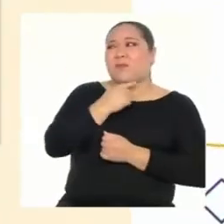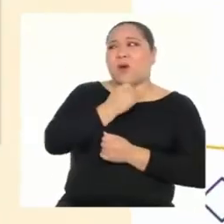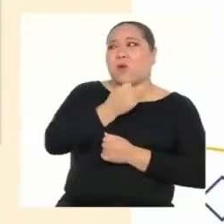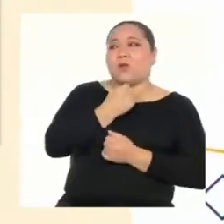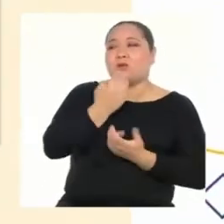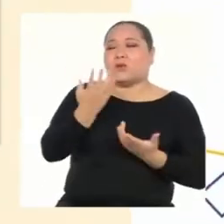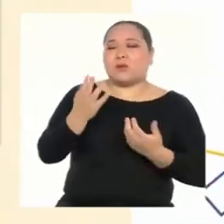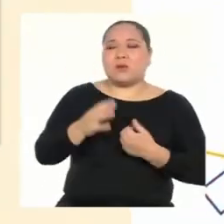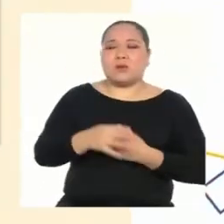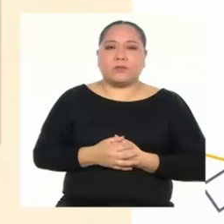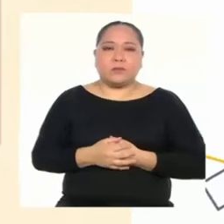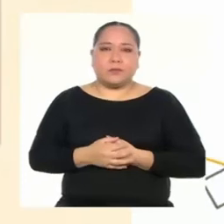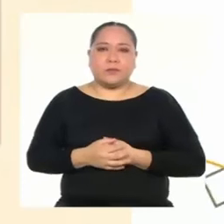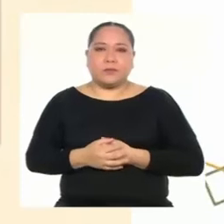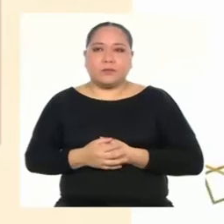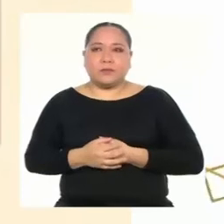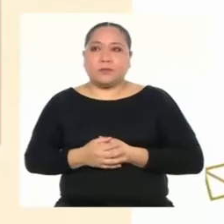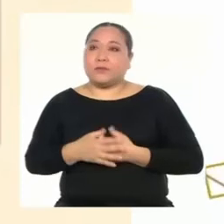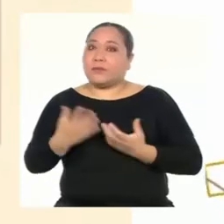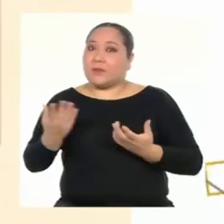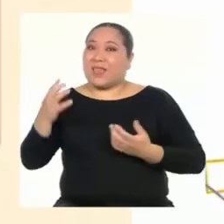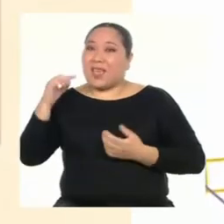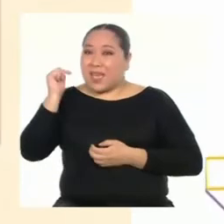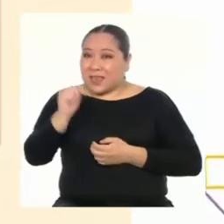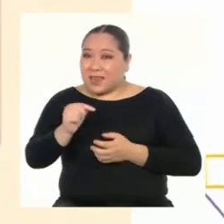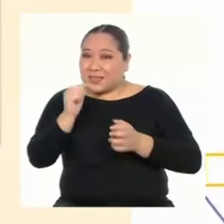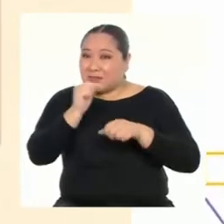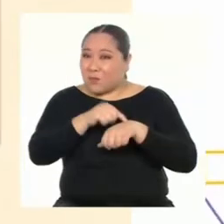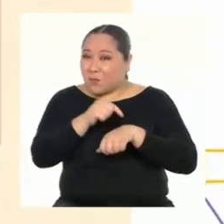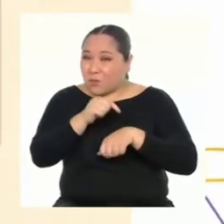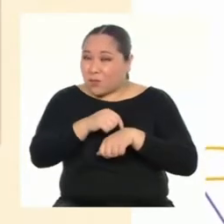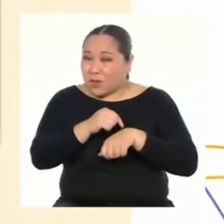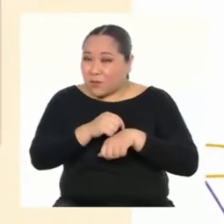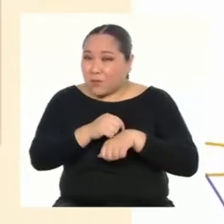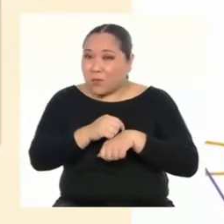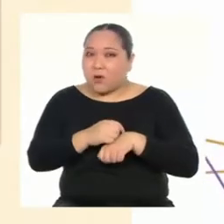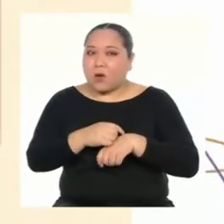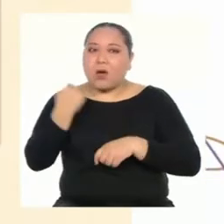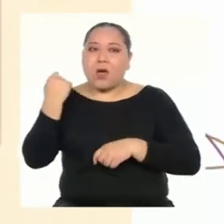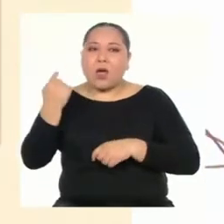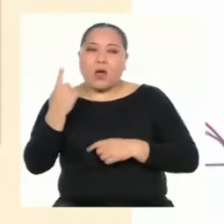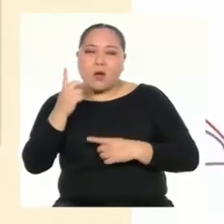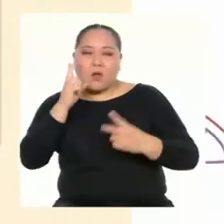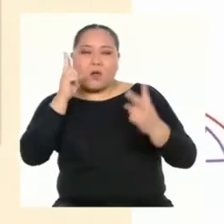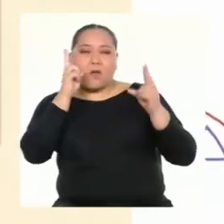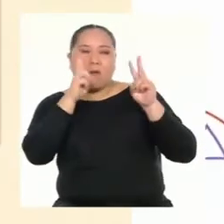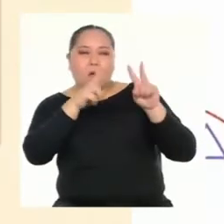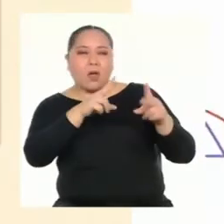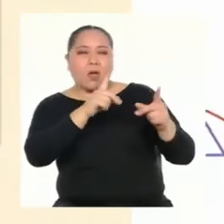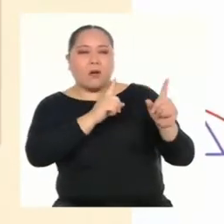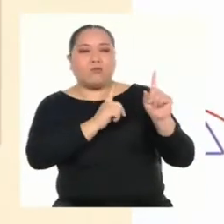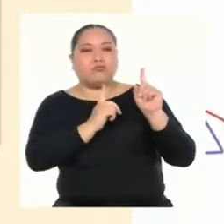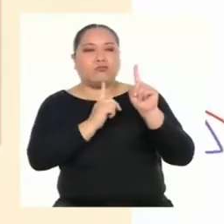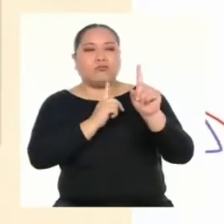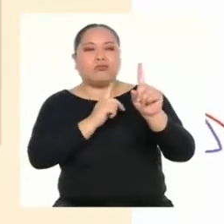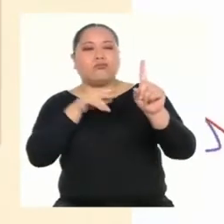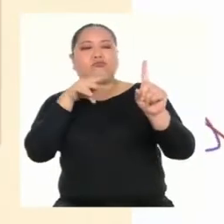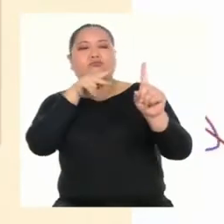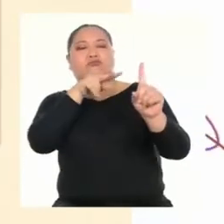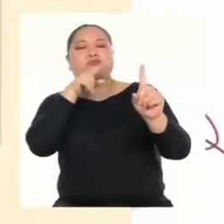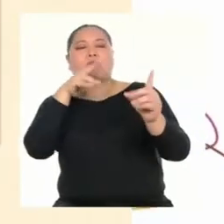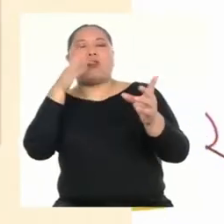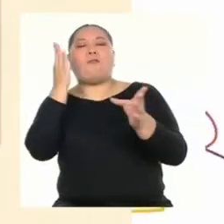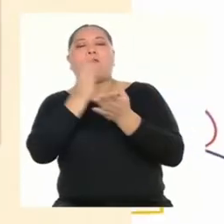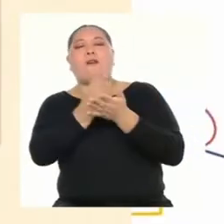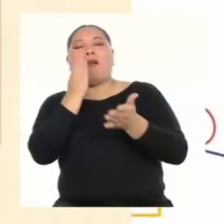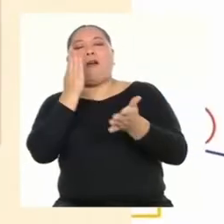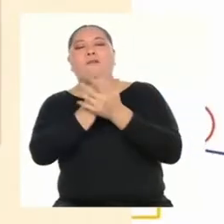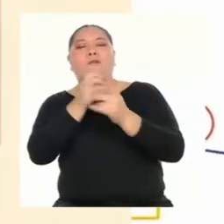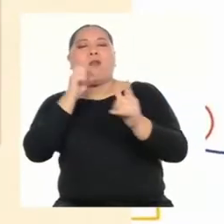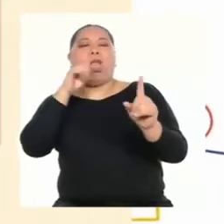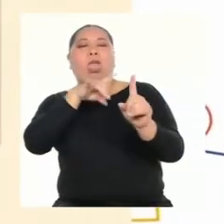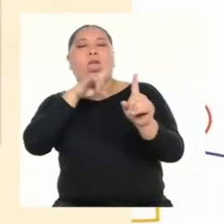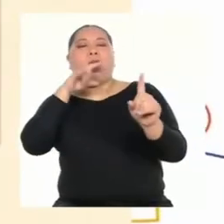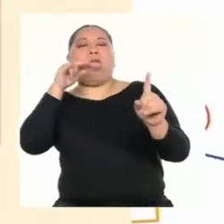le gustaba. A partir de ahí, cada vez que lo veían pasar, lo comenzaban a